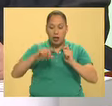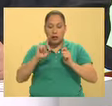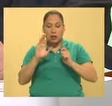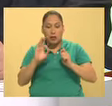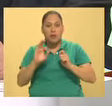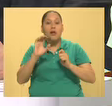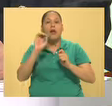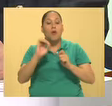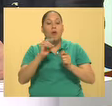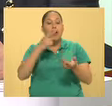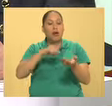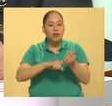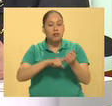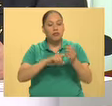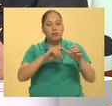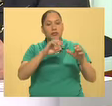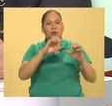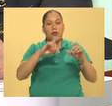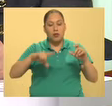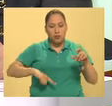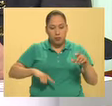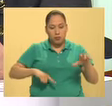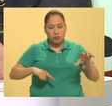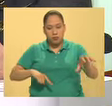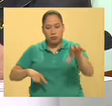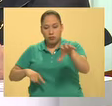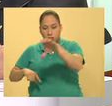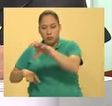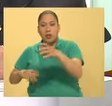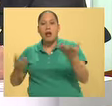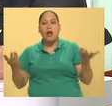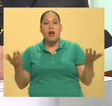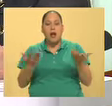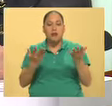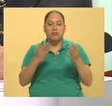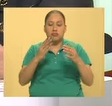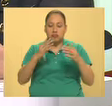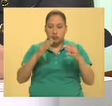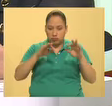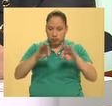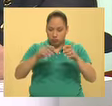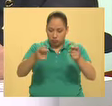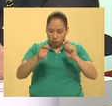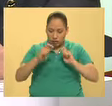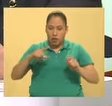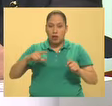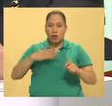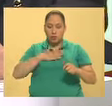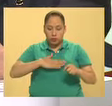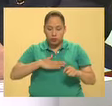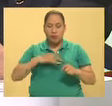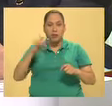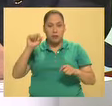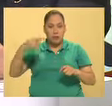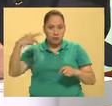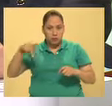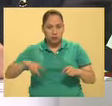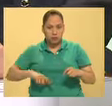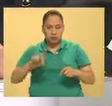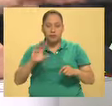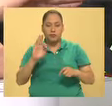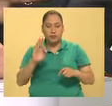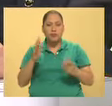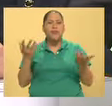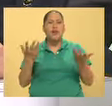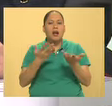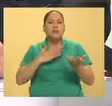los órganos de procuración o impartición de justicia de competencia del Distrito Federal. Procuración de